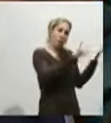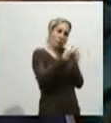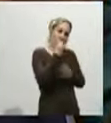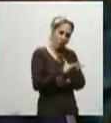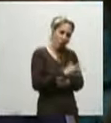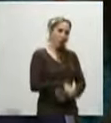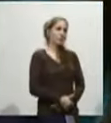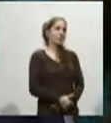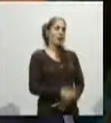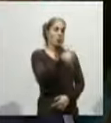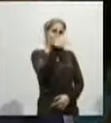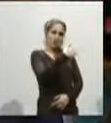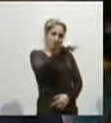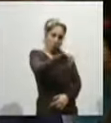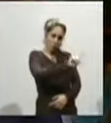Esto no es un chiste.